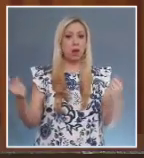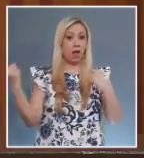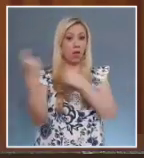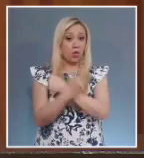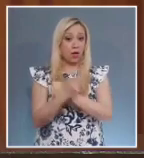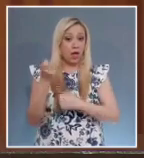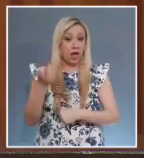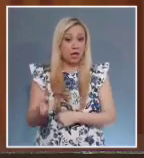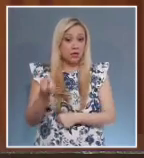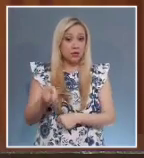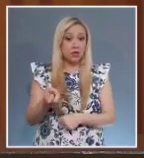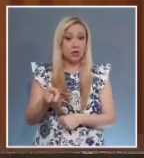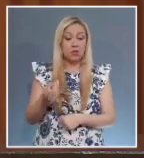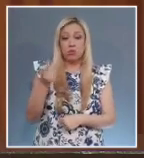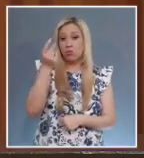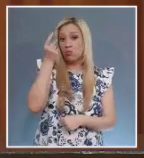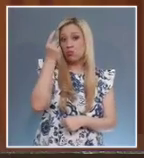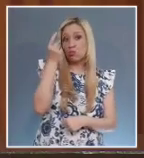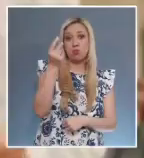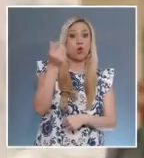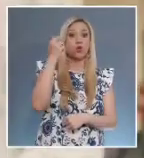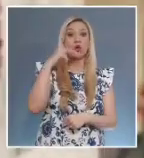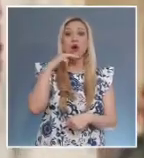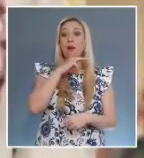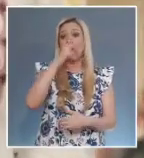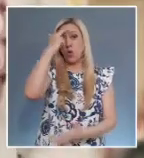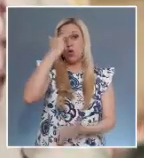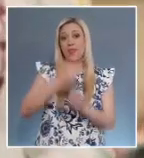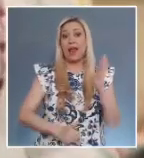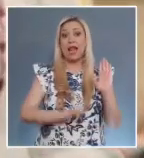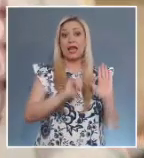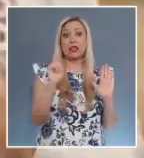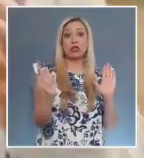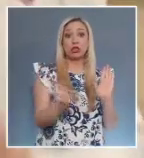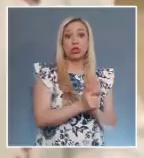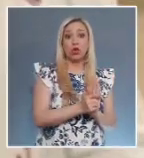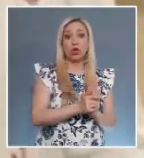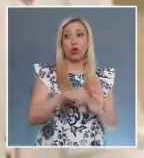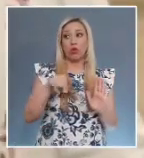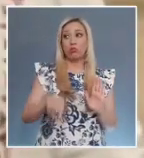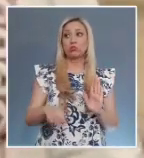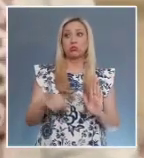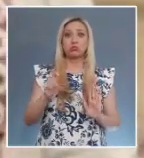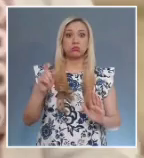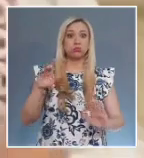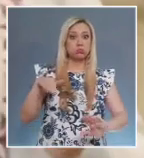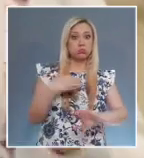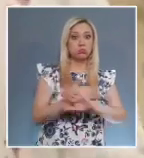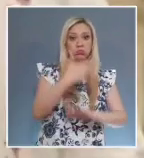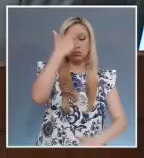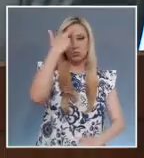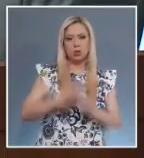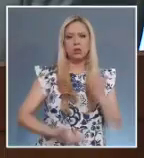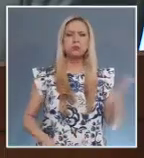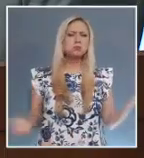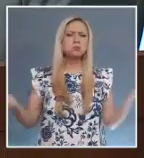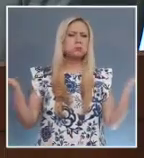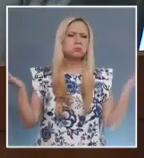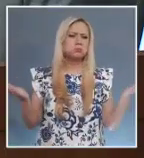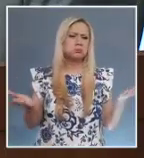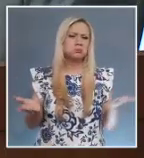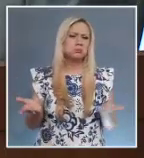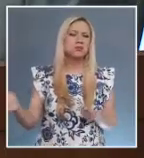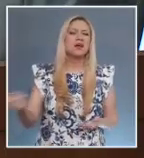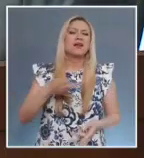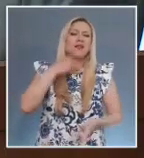un ejercicio de violencia política institucional determinaron que no se acreditó que a partir de las expresiones denunciadas se